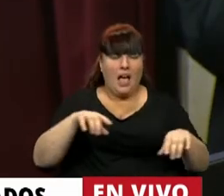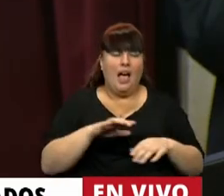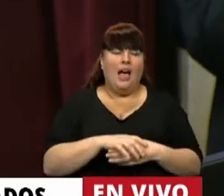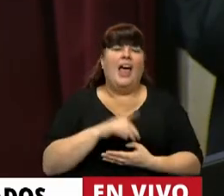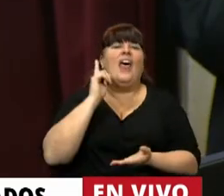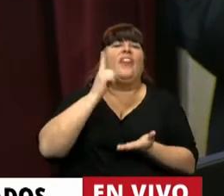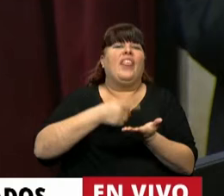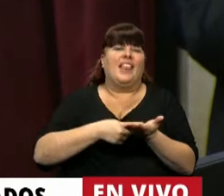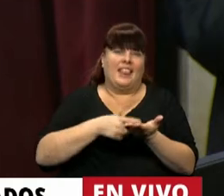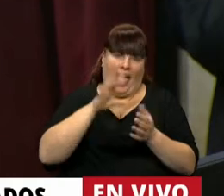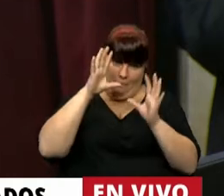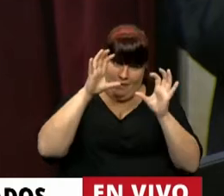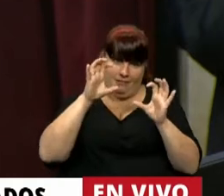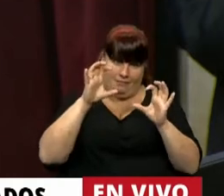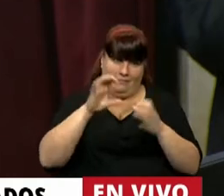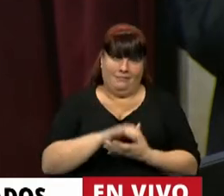el dictamen del